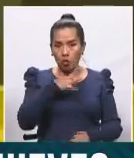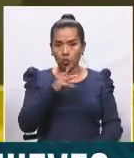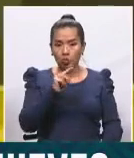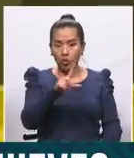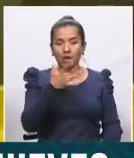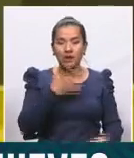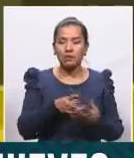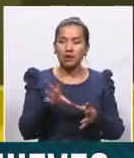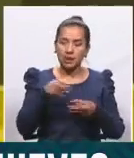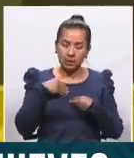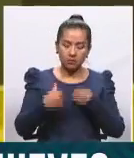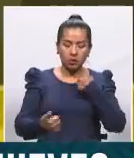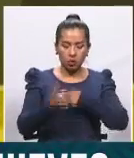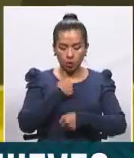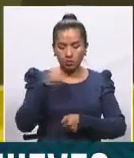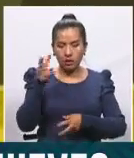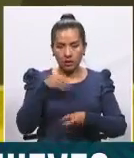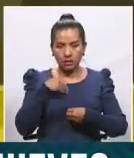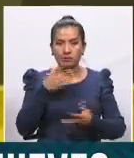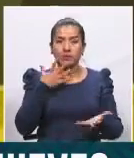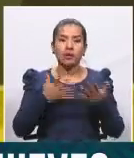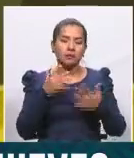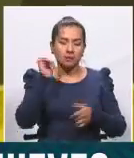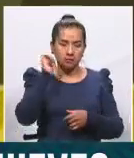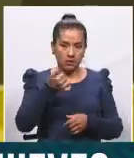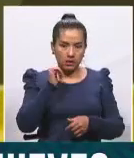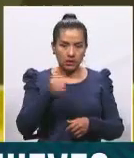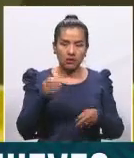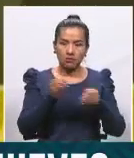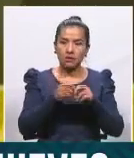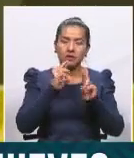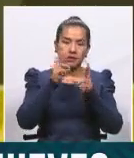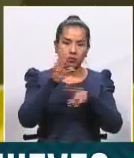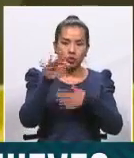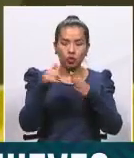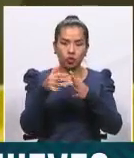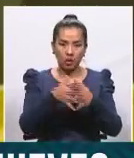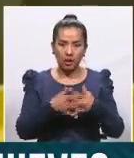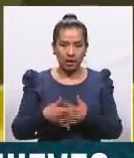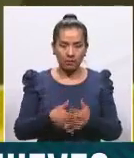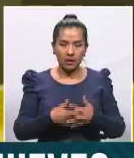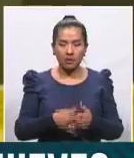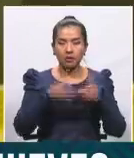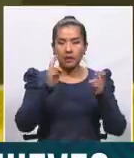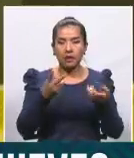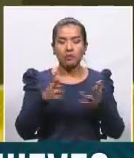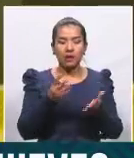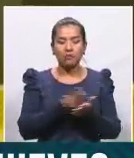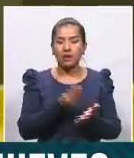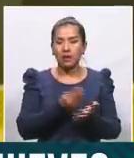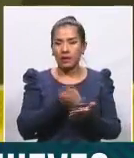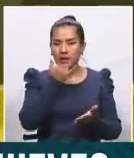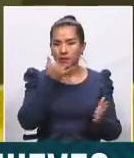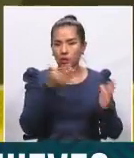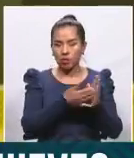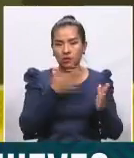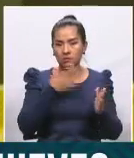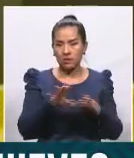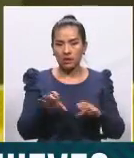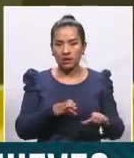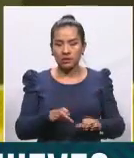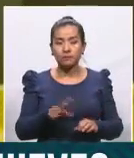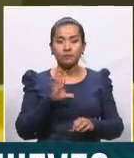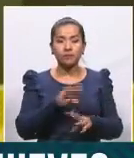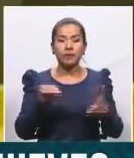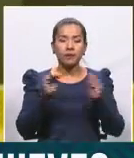declarando culpable ante la Corte Federal de los Estados Unidos, asumiendo la culpabilidad de los delitos ya mencionados. Por